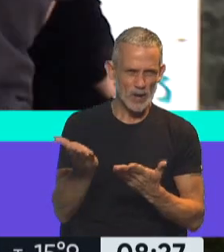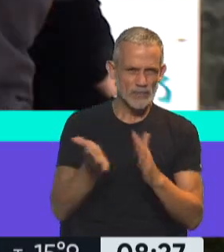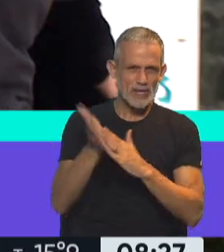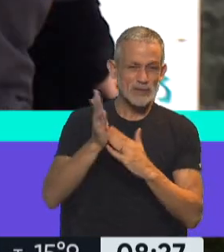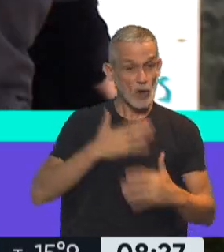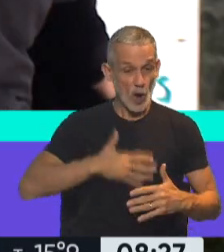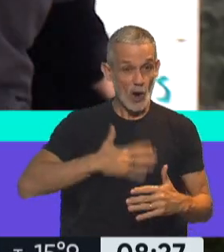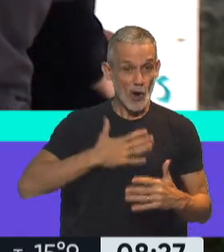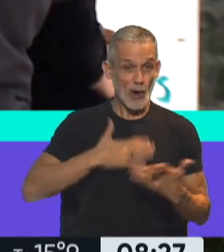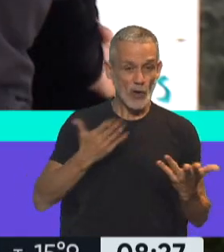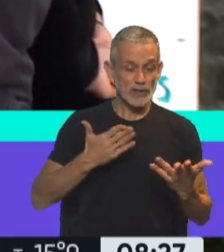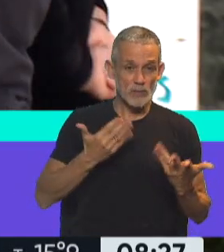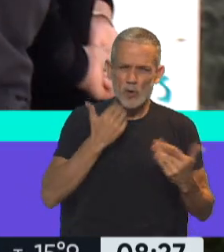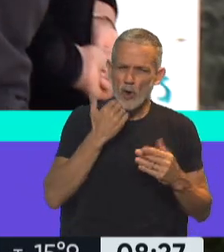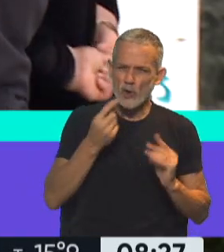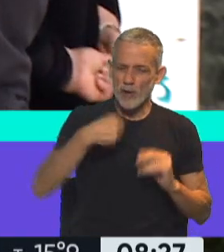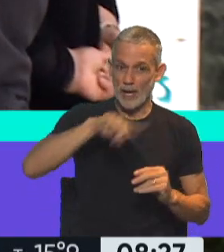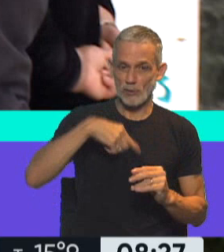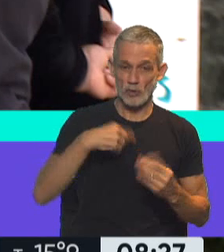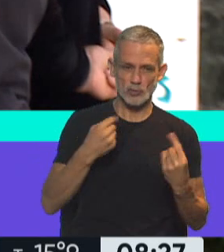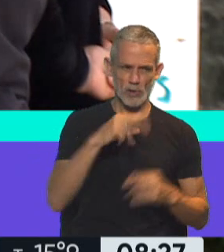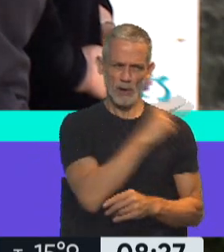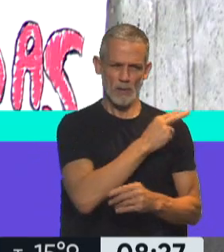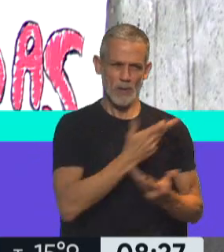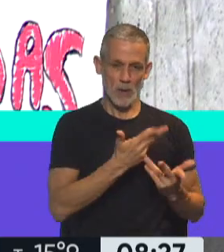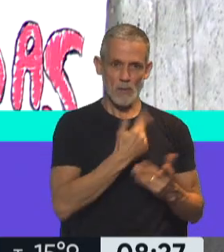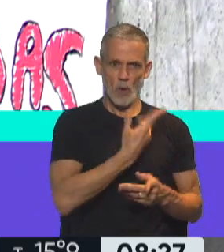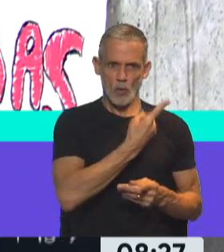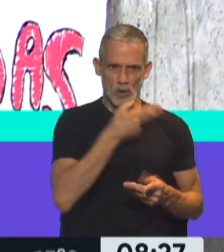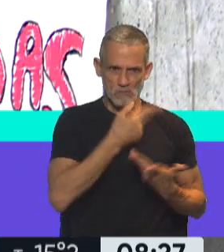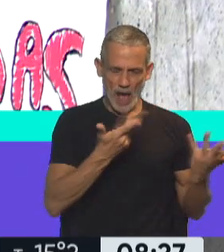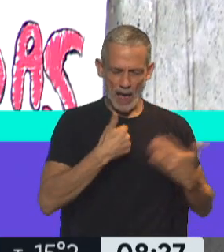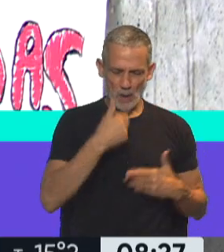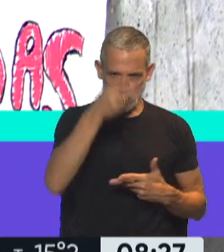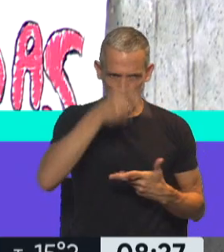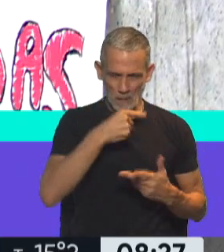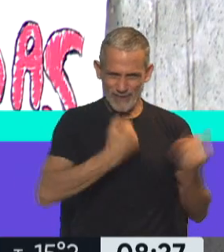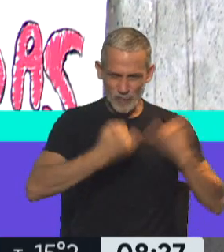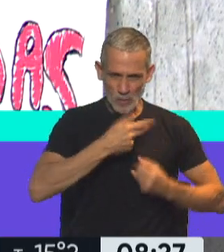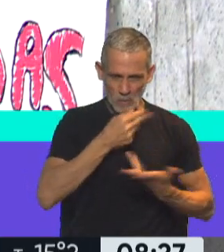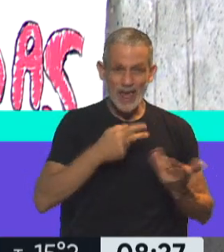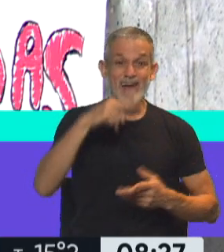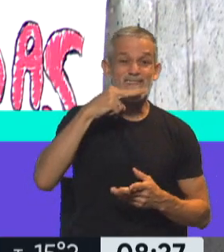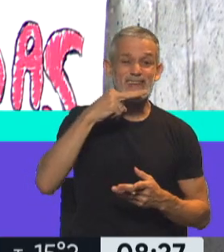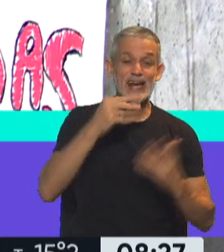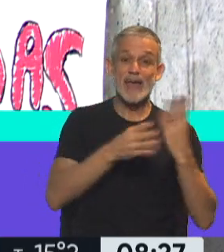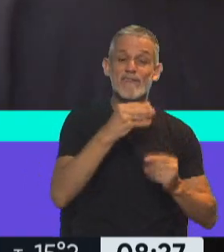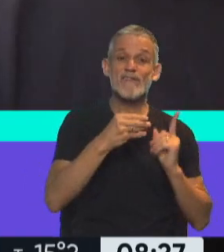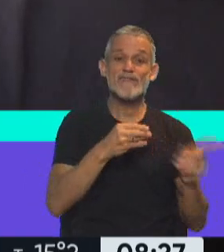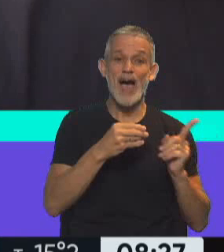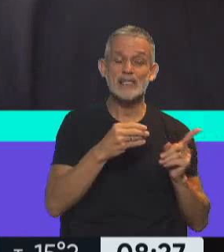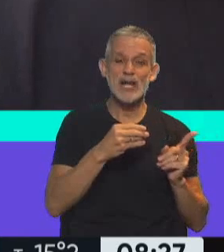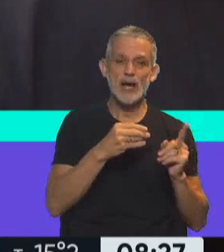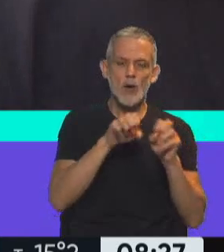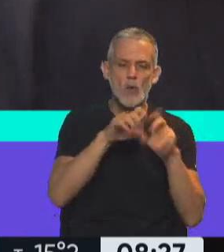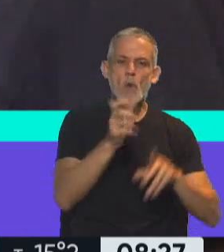se fueron re contentos, pero sin saber todo lo que nosotras estábamos viendo atrás, porque no sabíamos nada. Un viernes, por un error de ellos, se